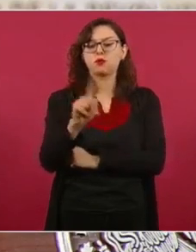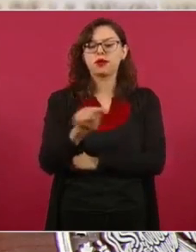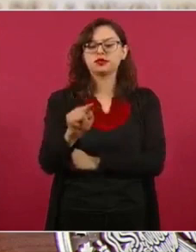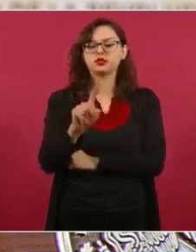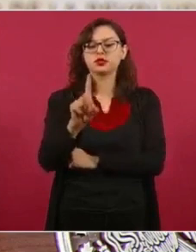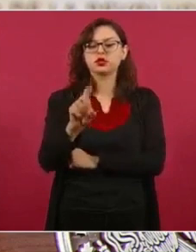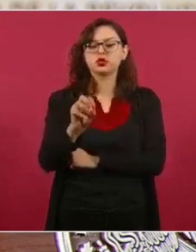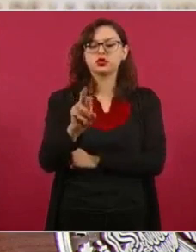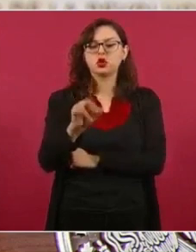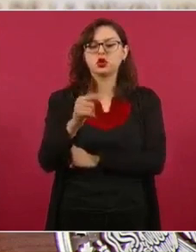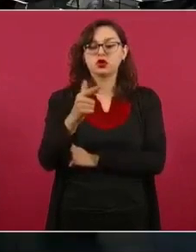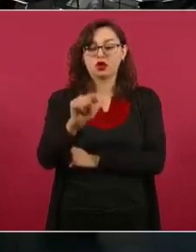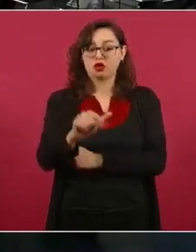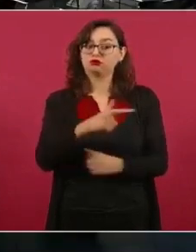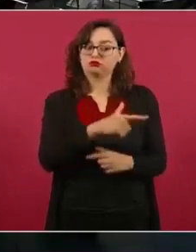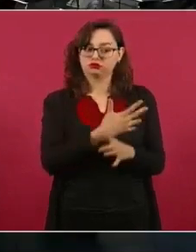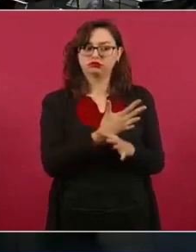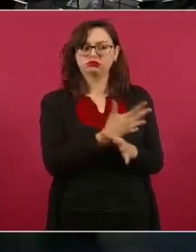los cuestionó.